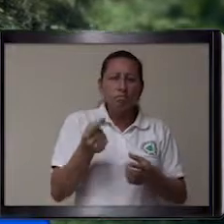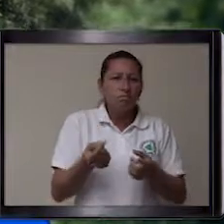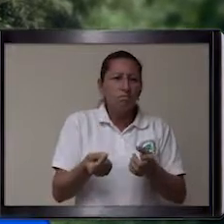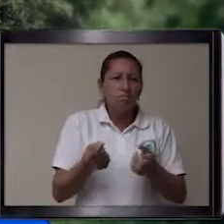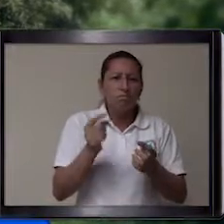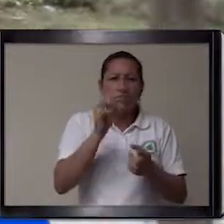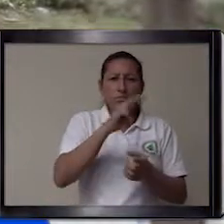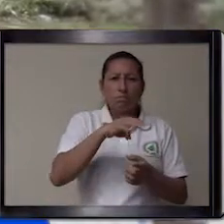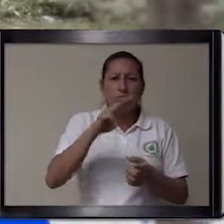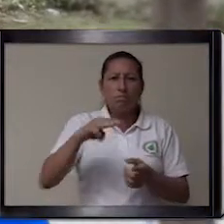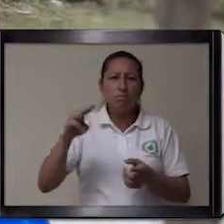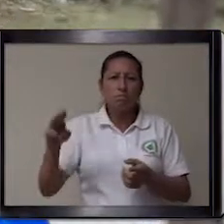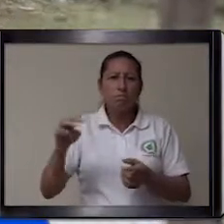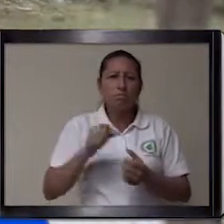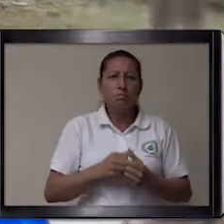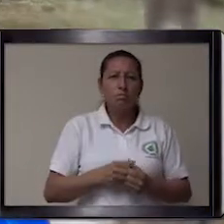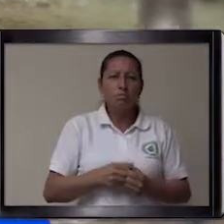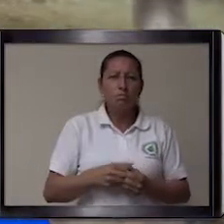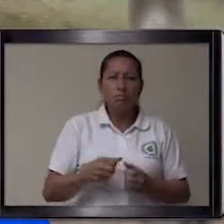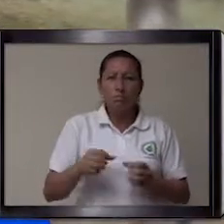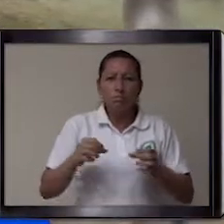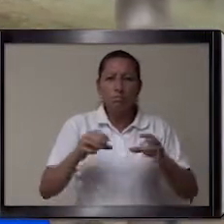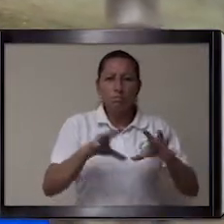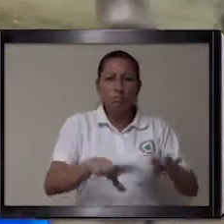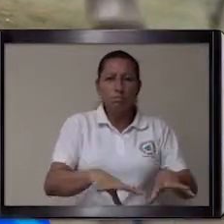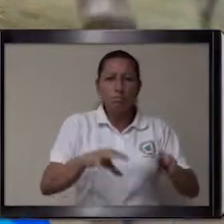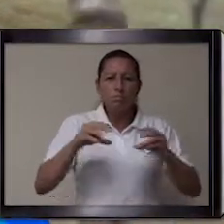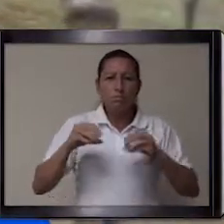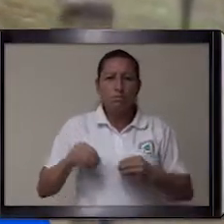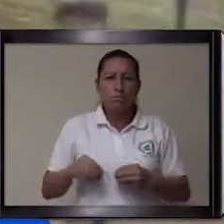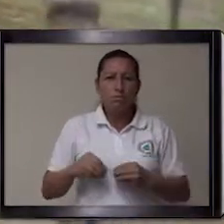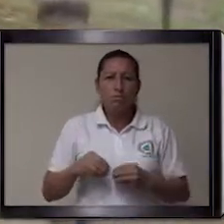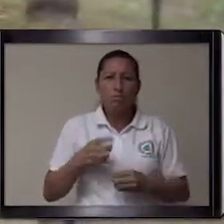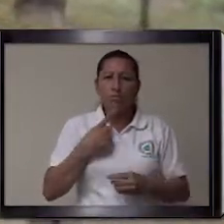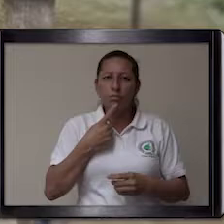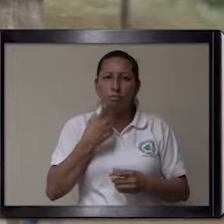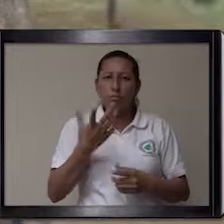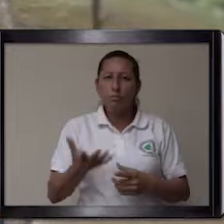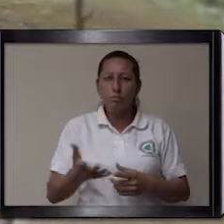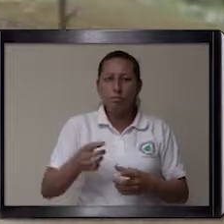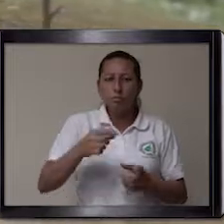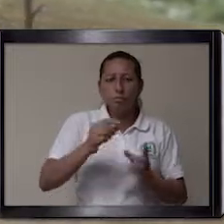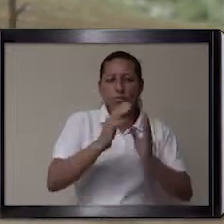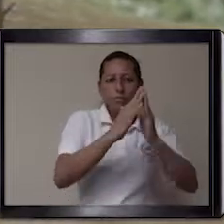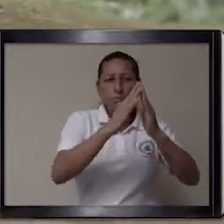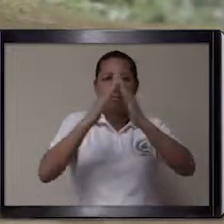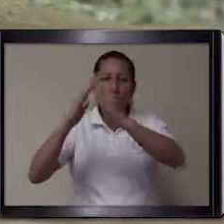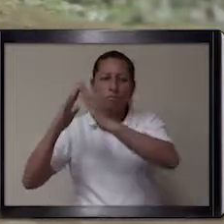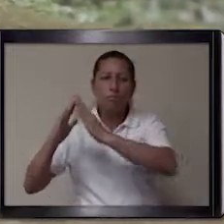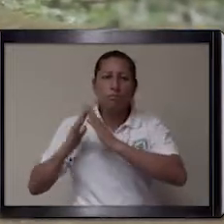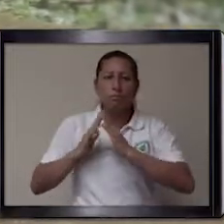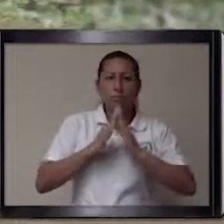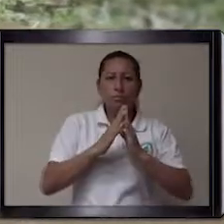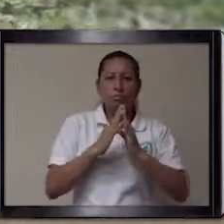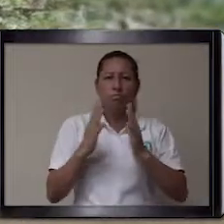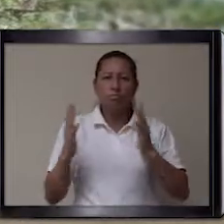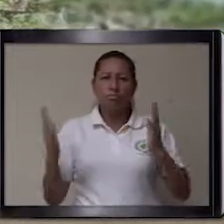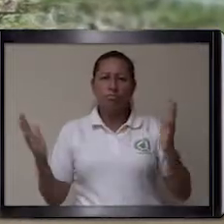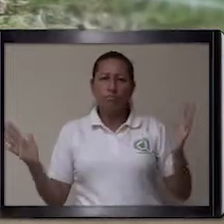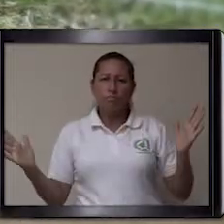Matagalpa, Jinotega. ¿Por qué? Porque las ciudades van creciendo sin la